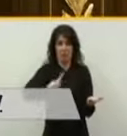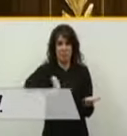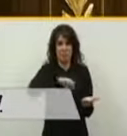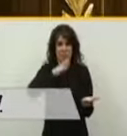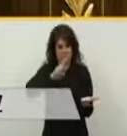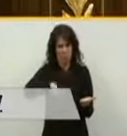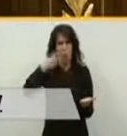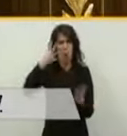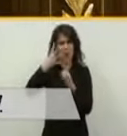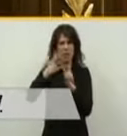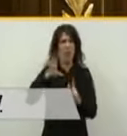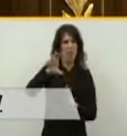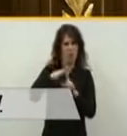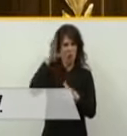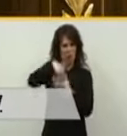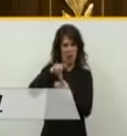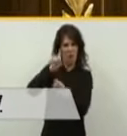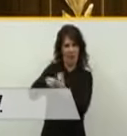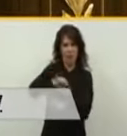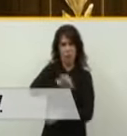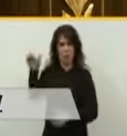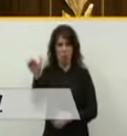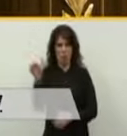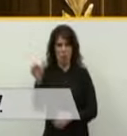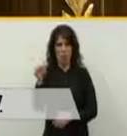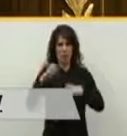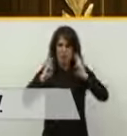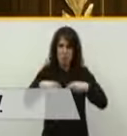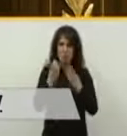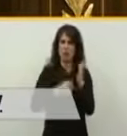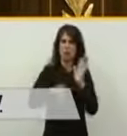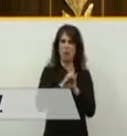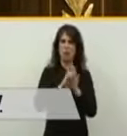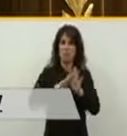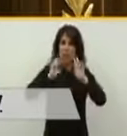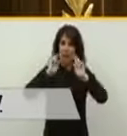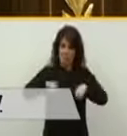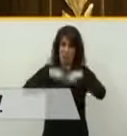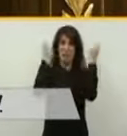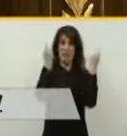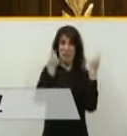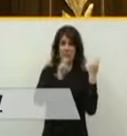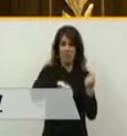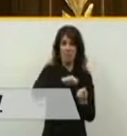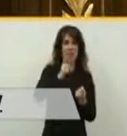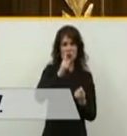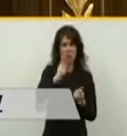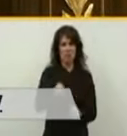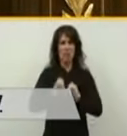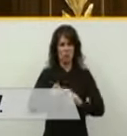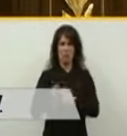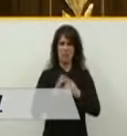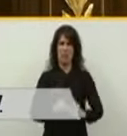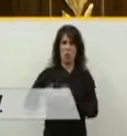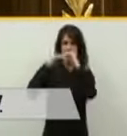somos. Reformas constitucionales para no romper España, sino para hacerla más fuerte y más igual entre nosotros. Y rehacer, en definitiva,